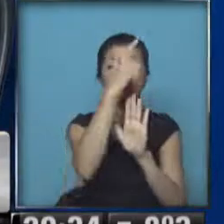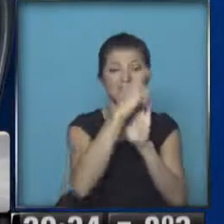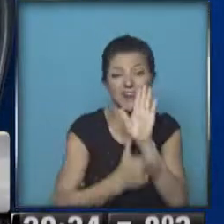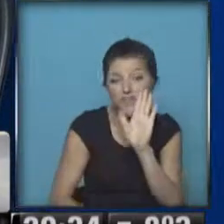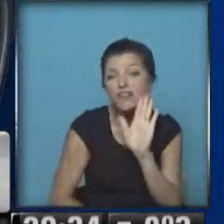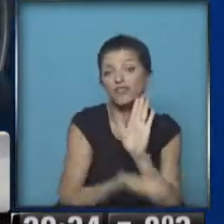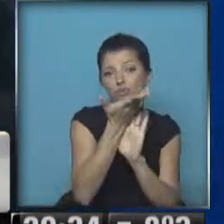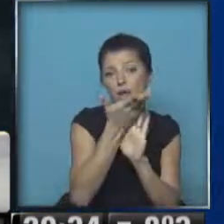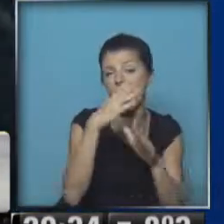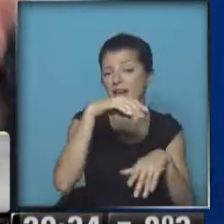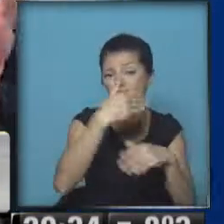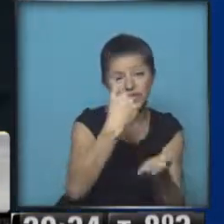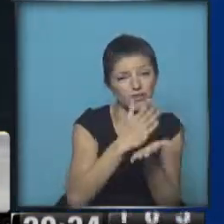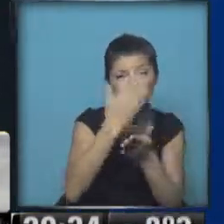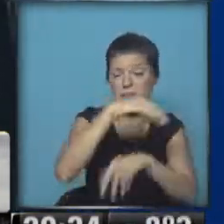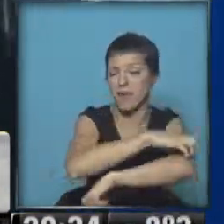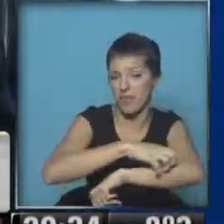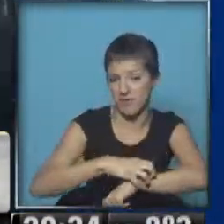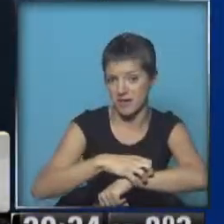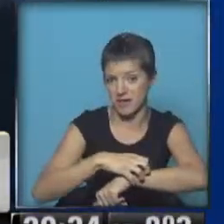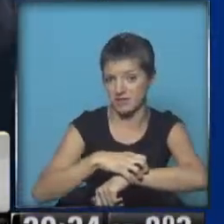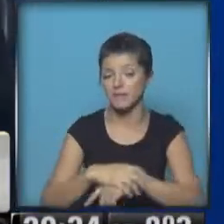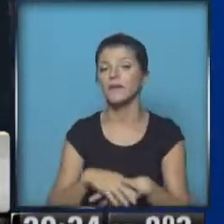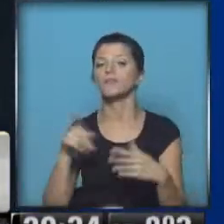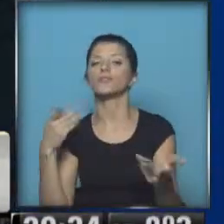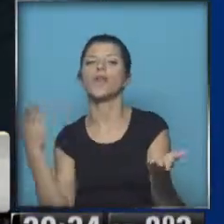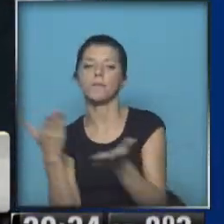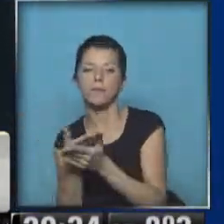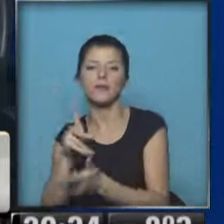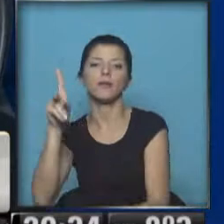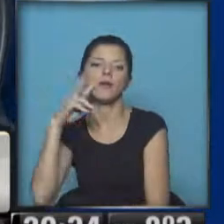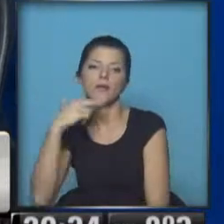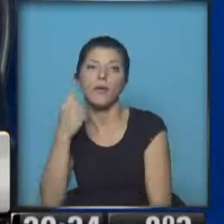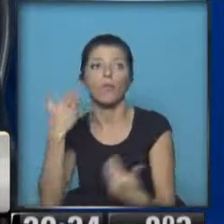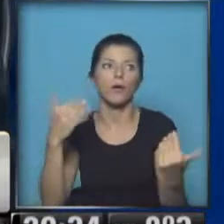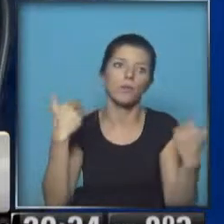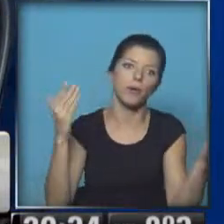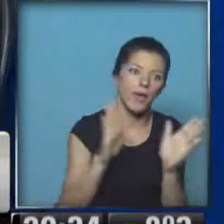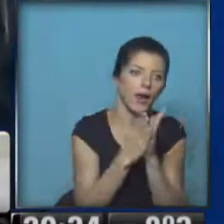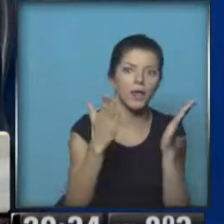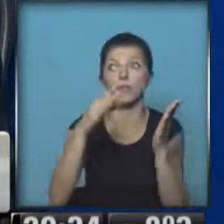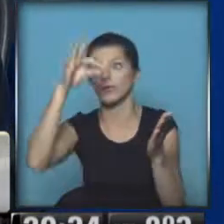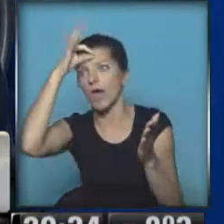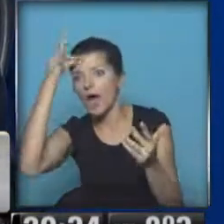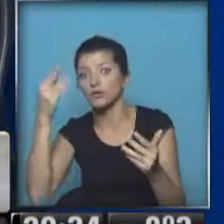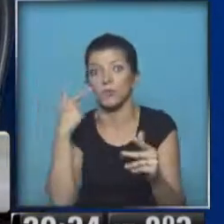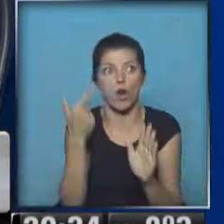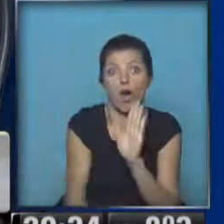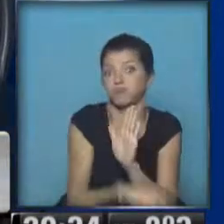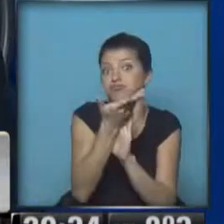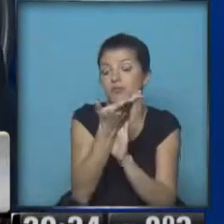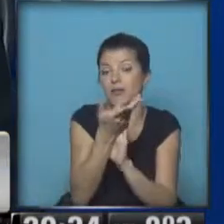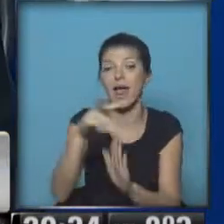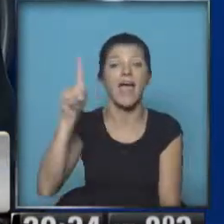sectores más débiles. Le piden que aumente el IVA, entonces dice, bueno, tal vez a los libros, tal vez al tema del teatro, pero no podemos aumentar el